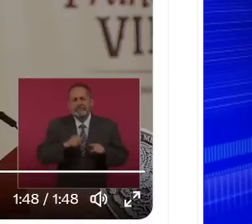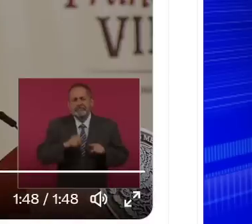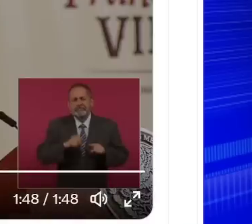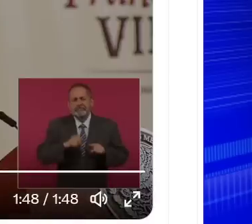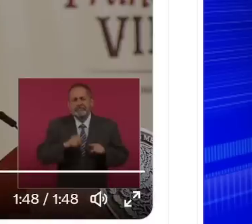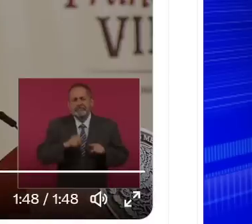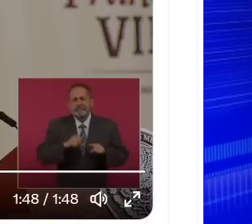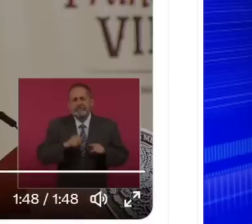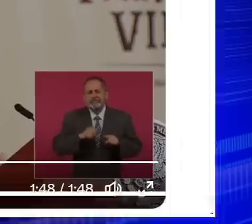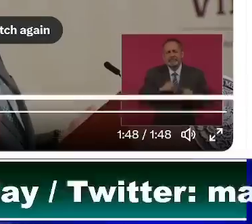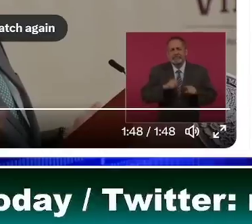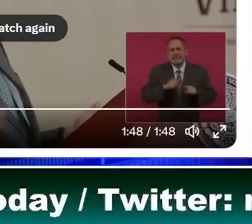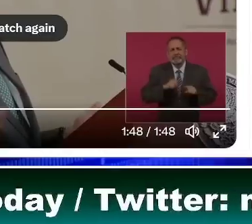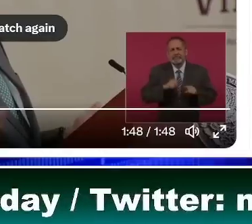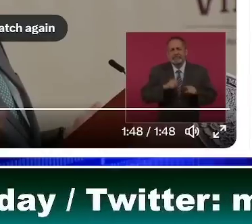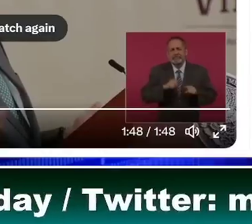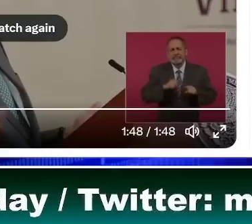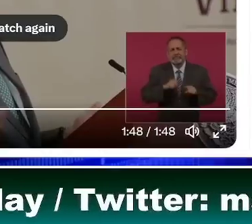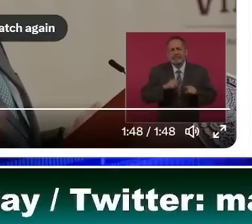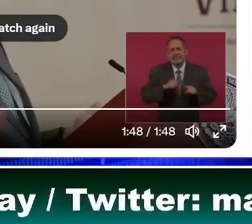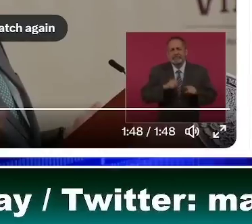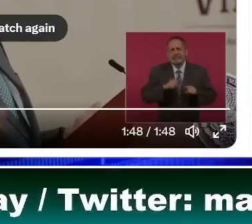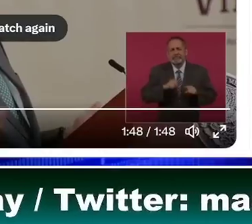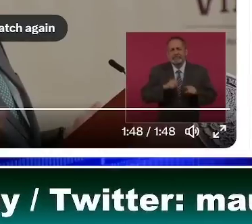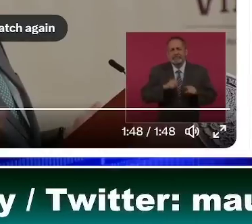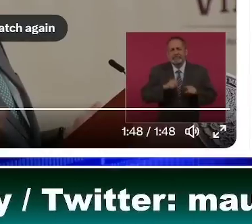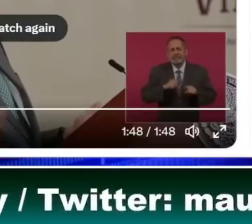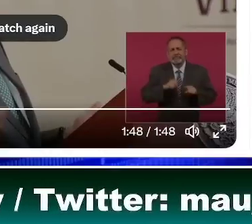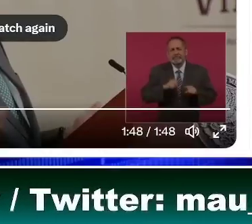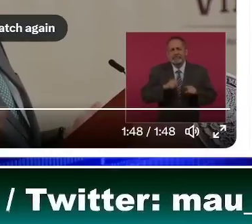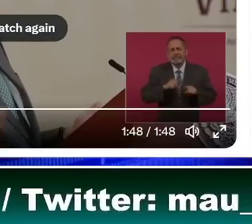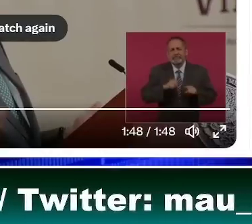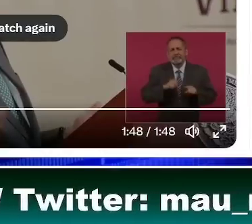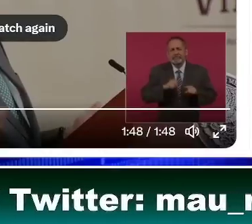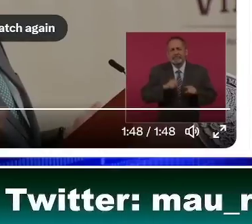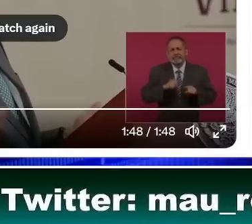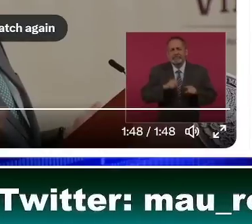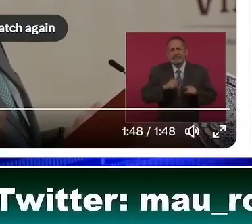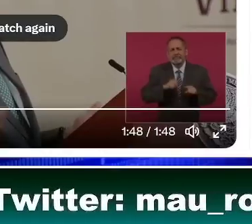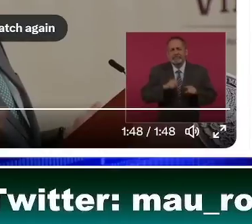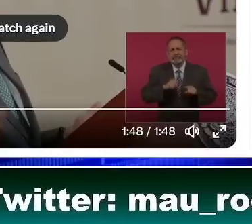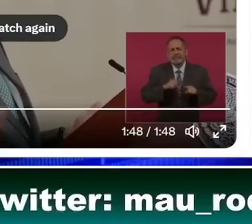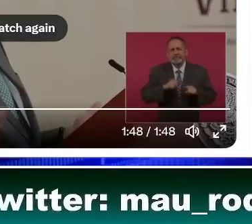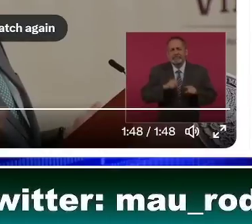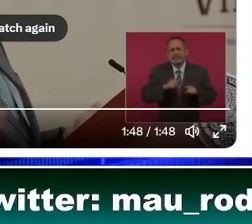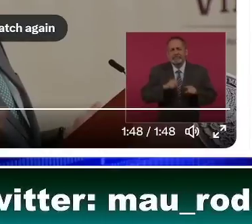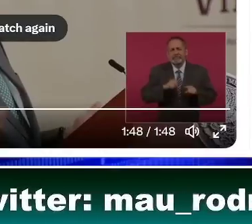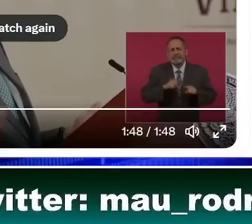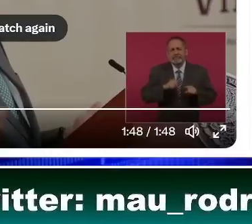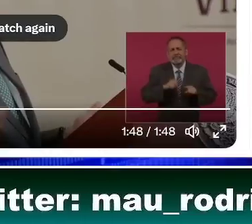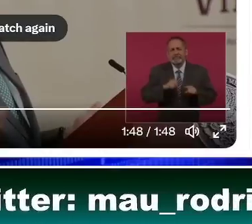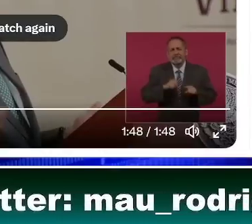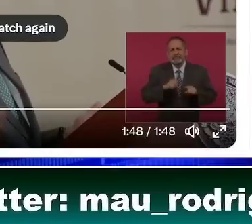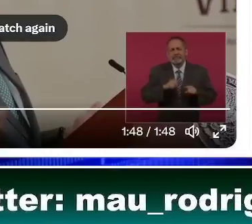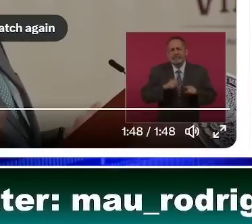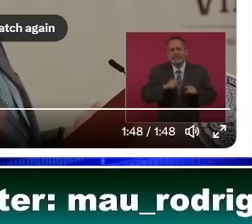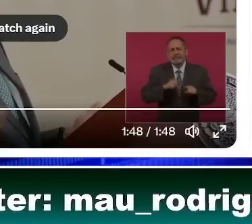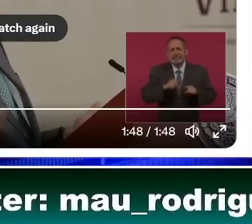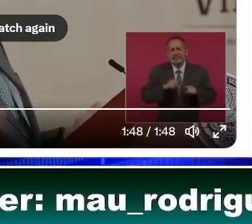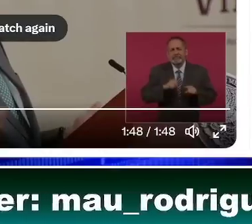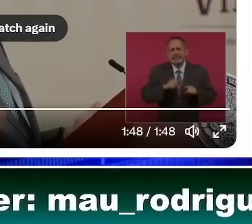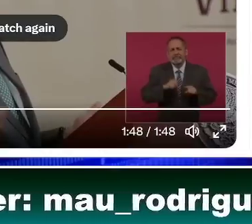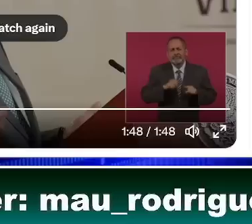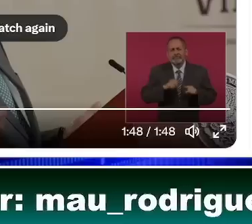Es lo que le dice a Proceso al reportero que hizo una serie de preguntas el día de hoy en la mañanera, y también saca el tema de Loret,